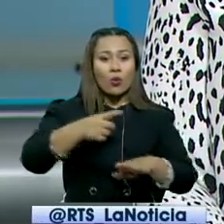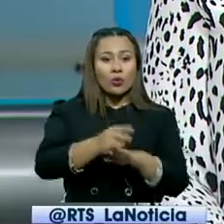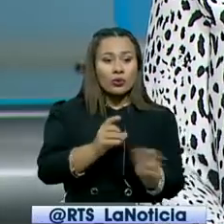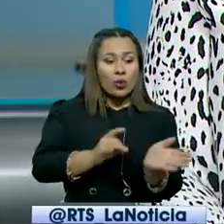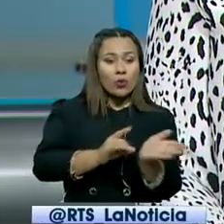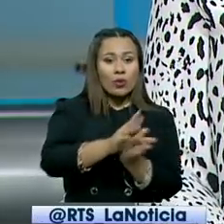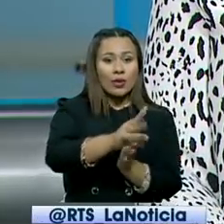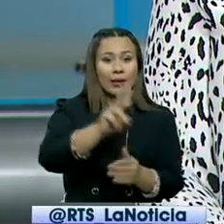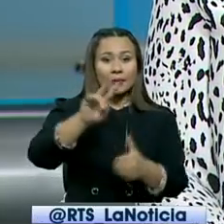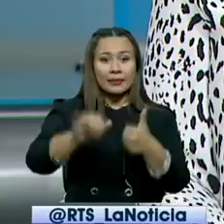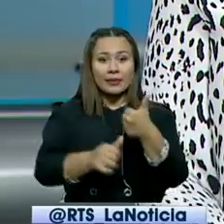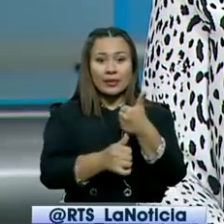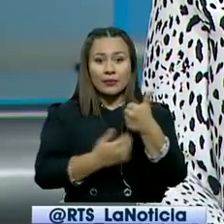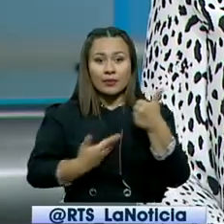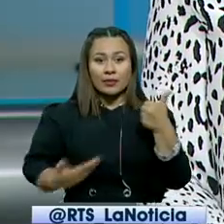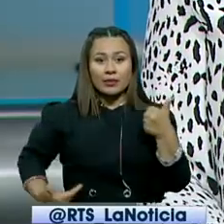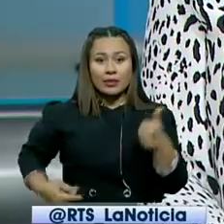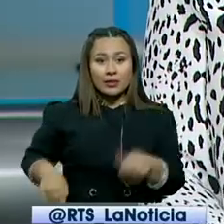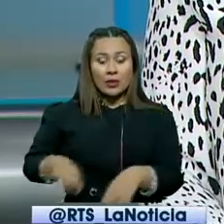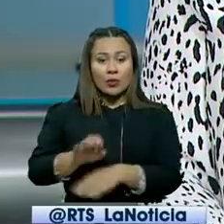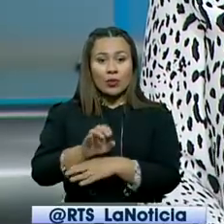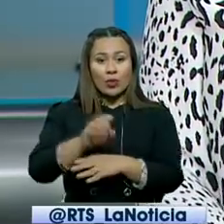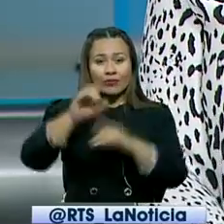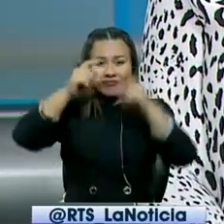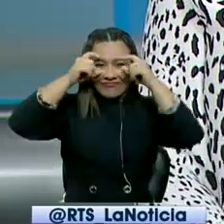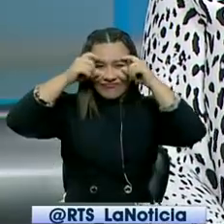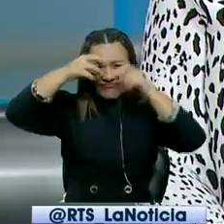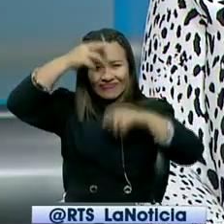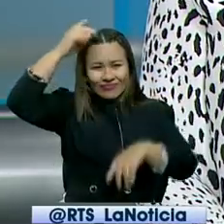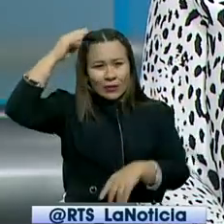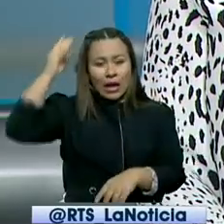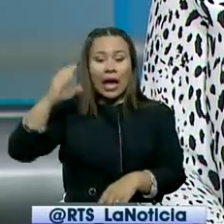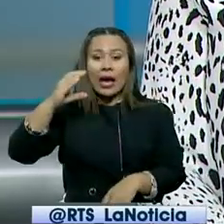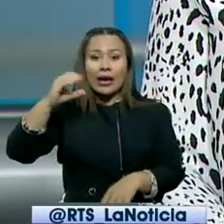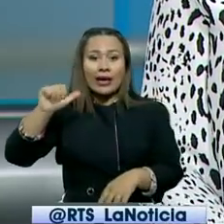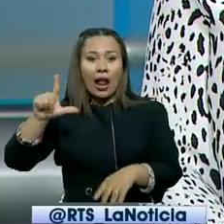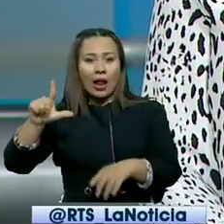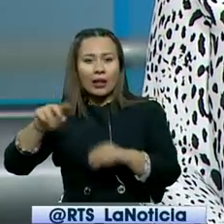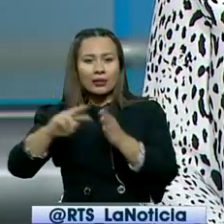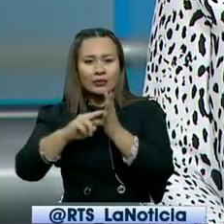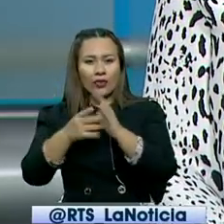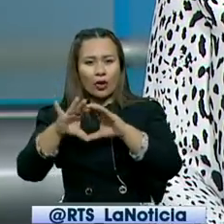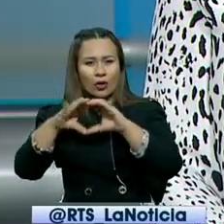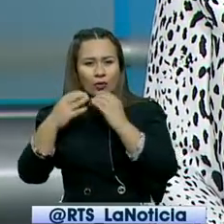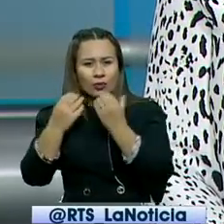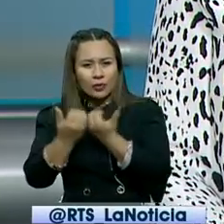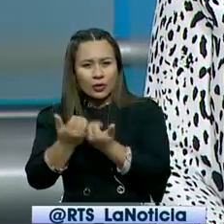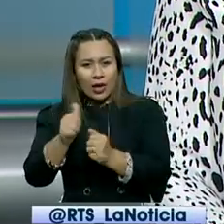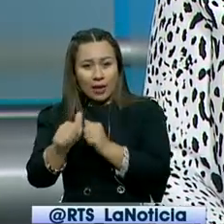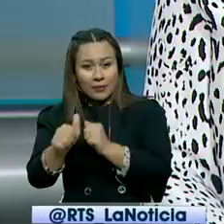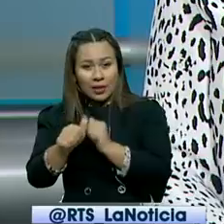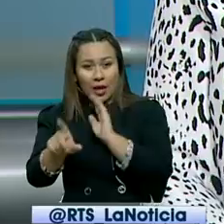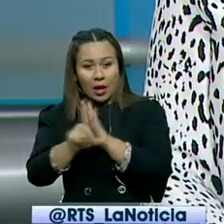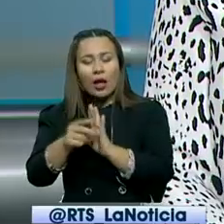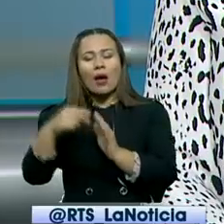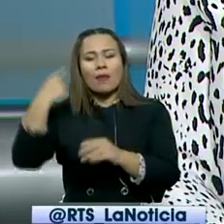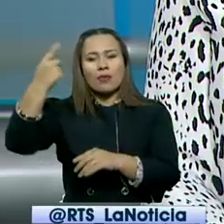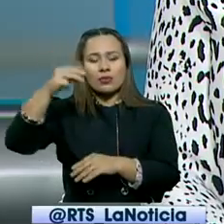juicio político en contra del vicepresidente Jorge Glass. El CAL ha sido convocado para el próximo martes para analizar el